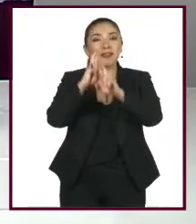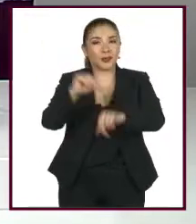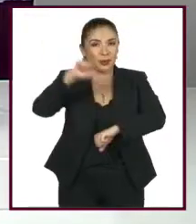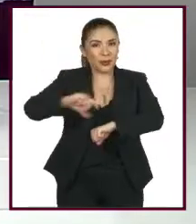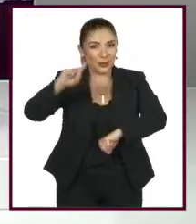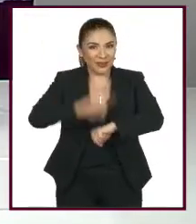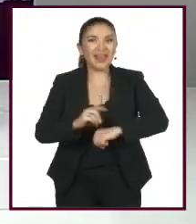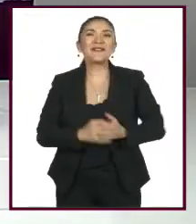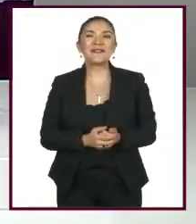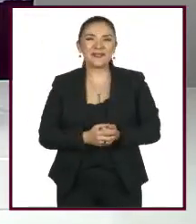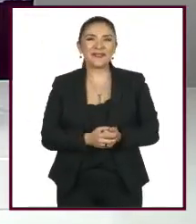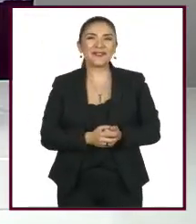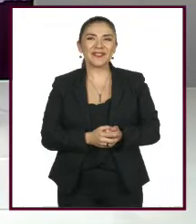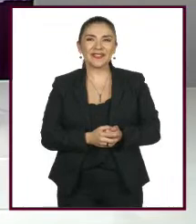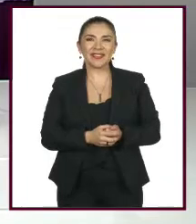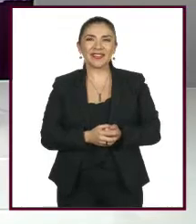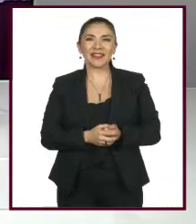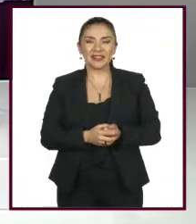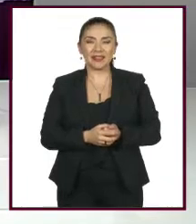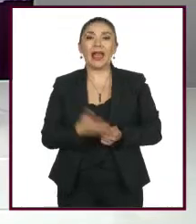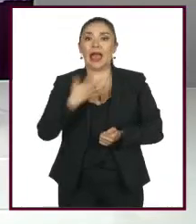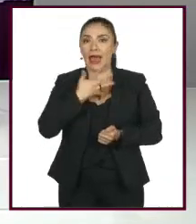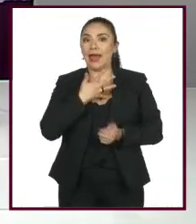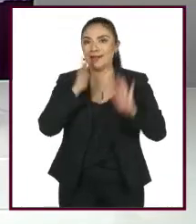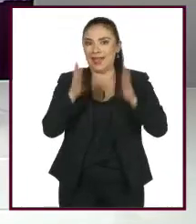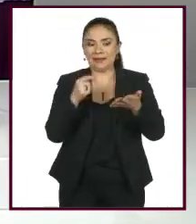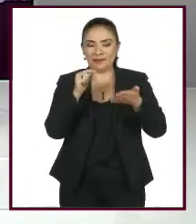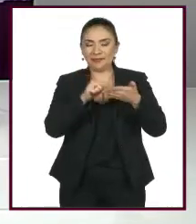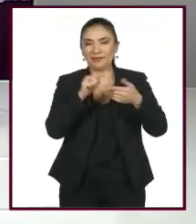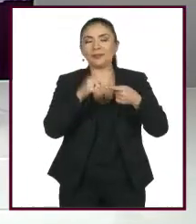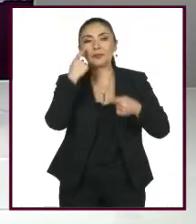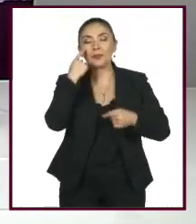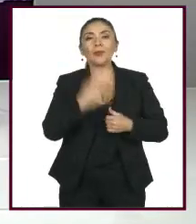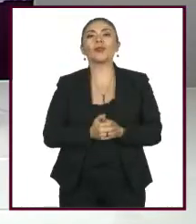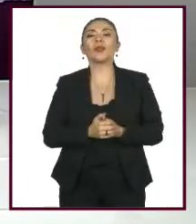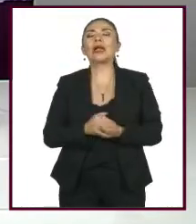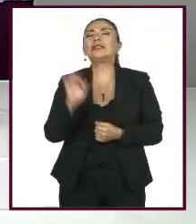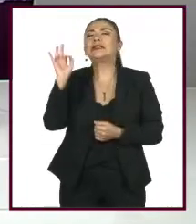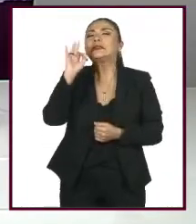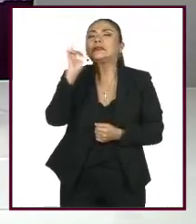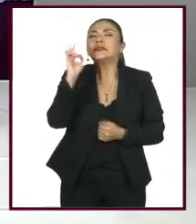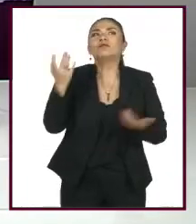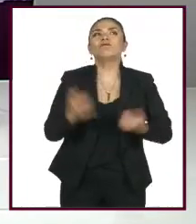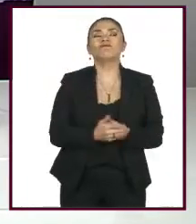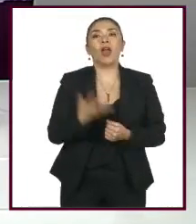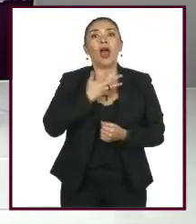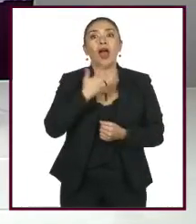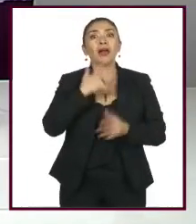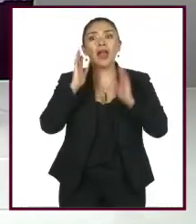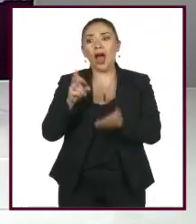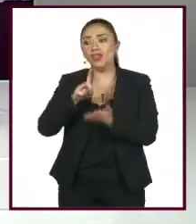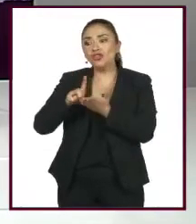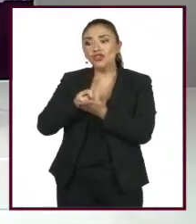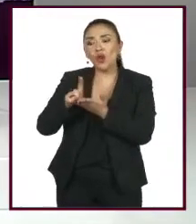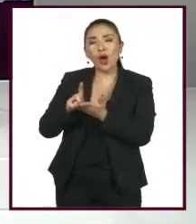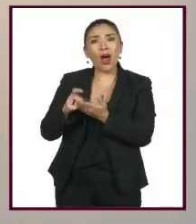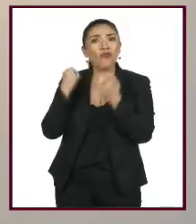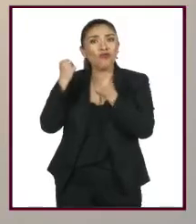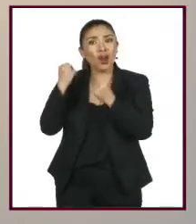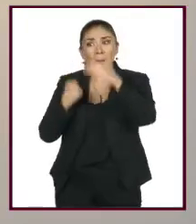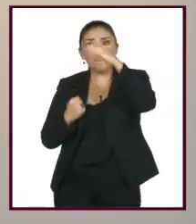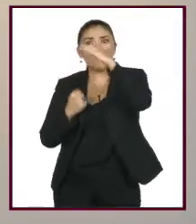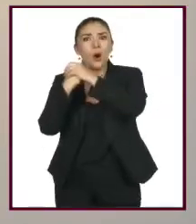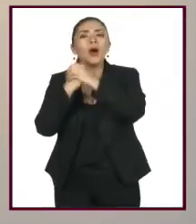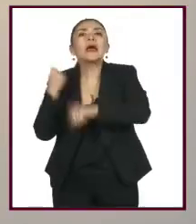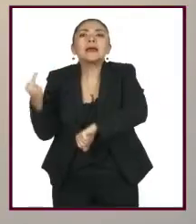pues casi de forma inmediata. Pero aquí ya tenemos algunas. ¿Qué pasa, doctor, si se tiene una sobredosis? Si se